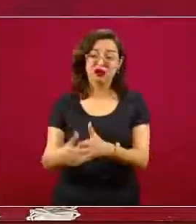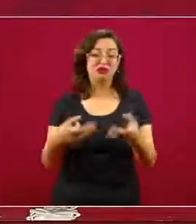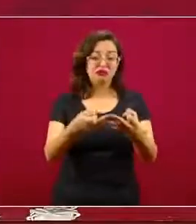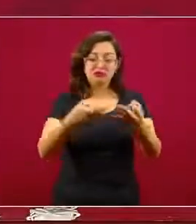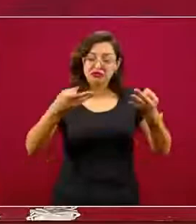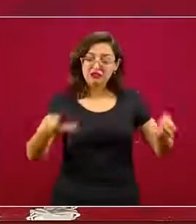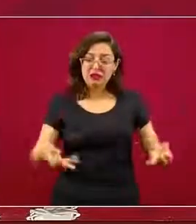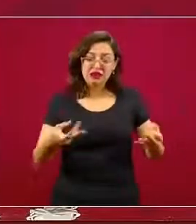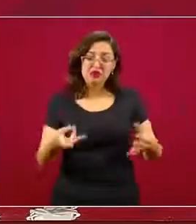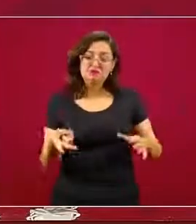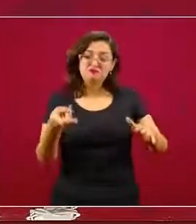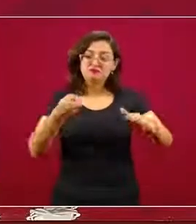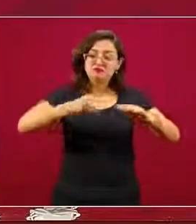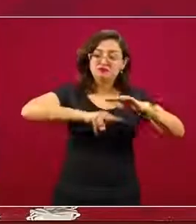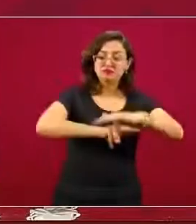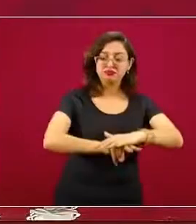enterrarlos.